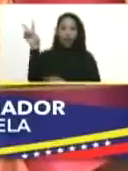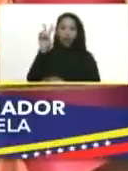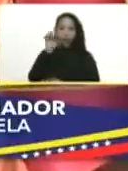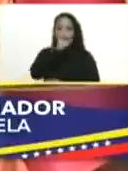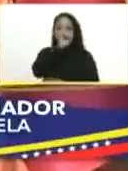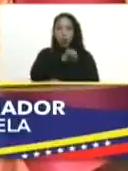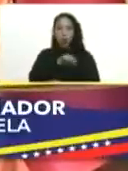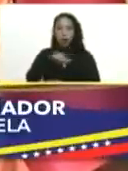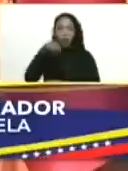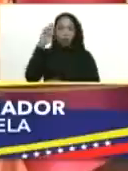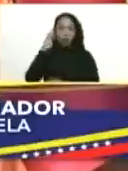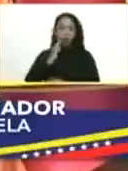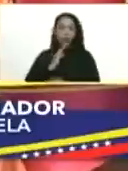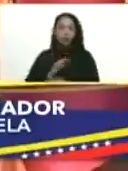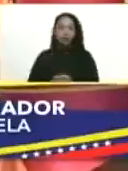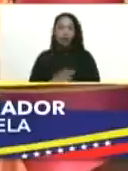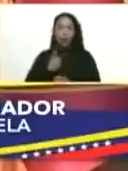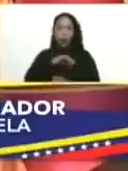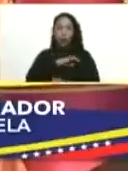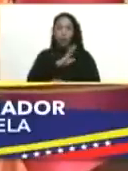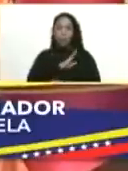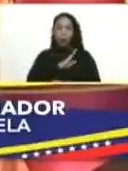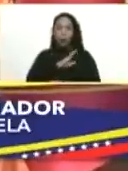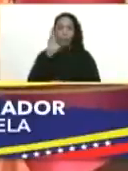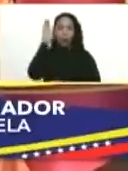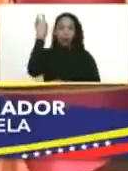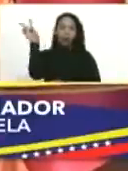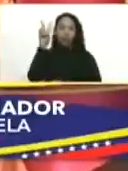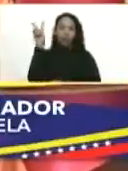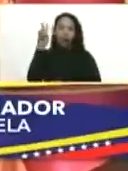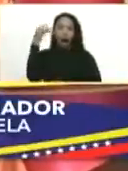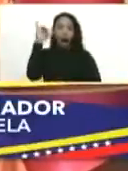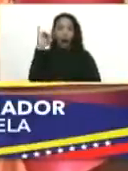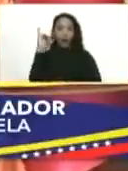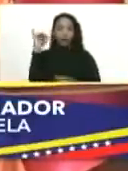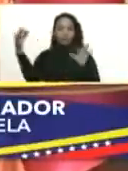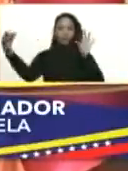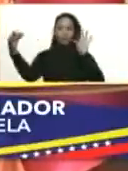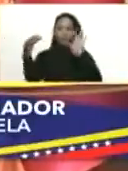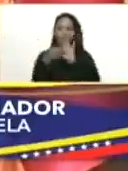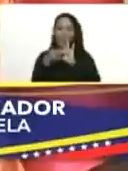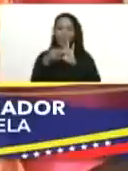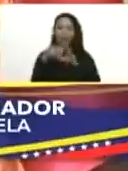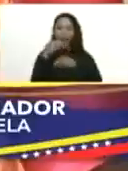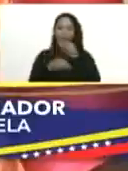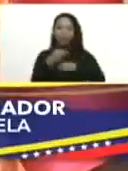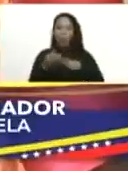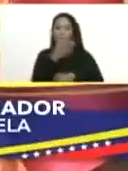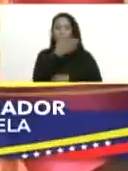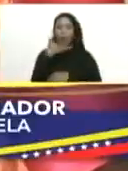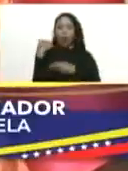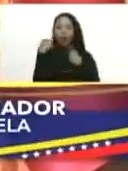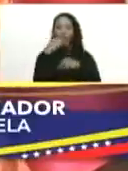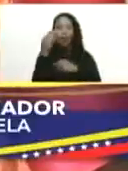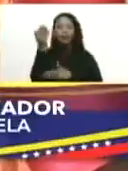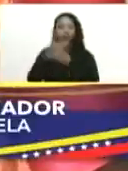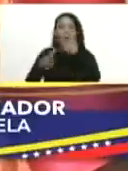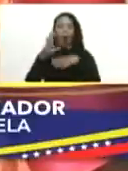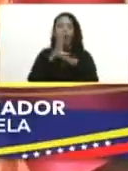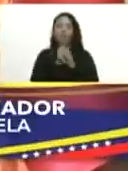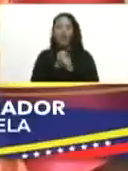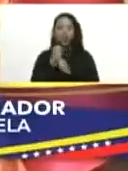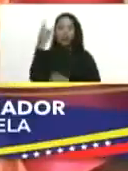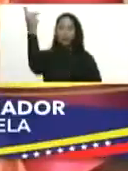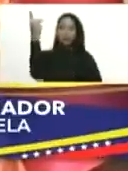Bolívar, nuestra patria Venezuela, han alcanzado su mejor nivel de confianza